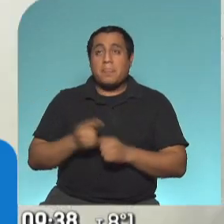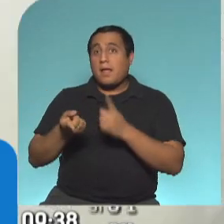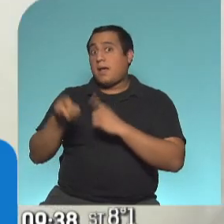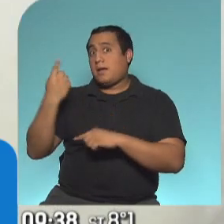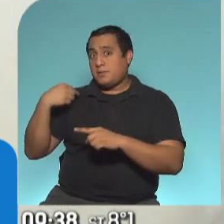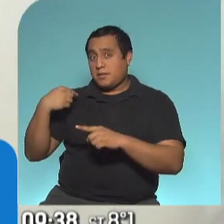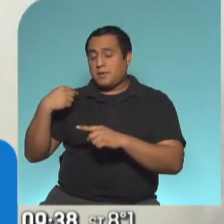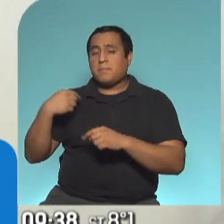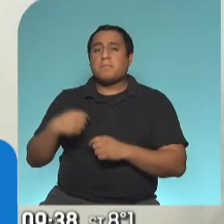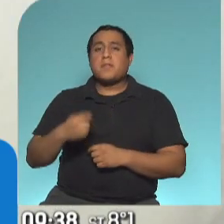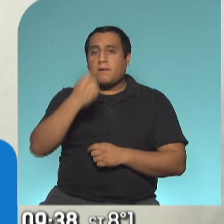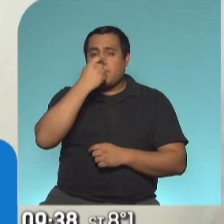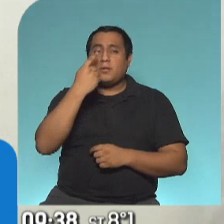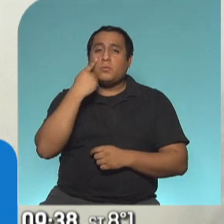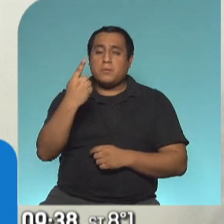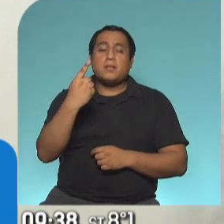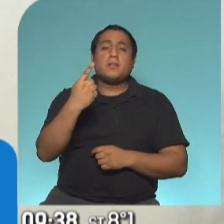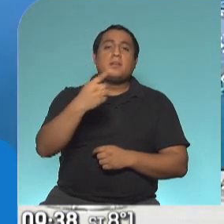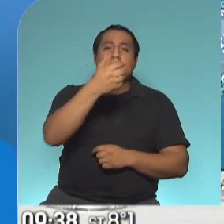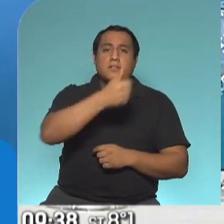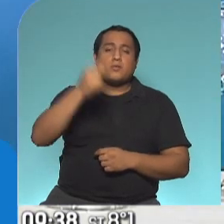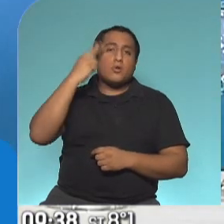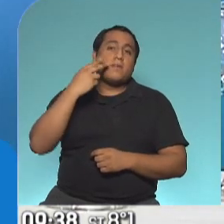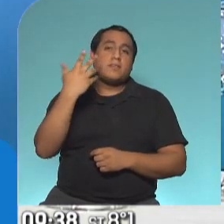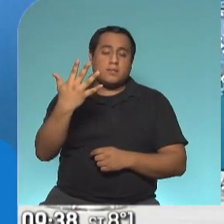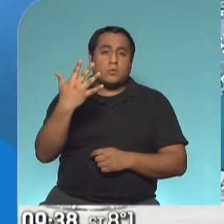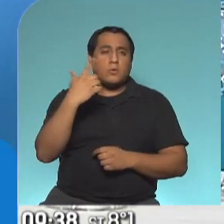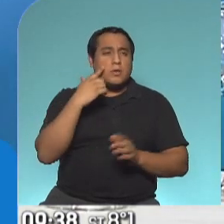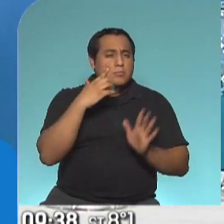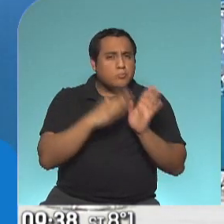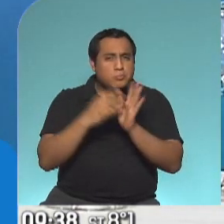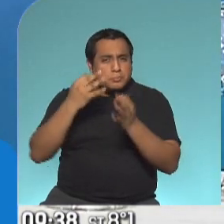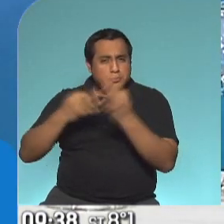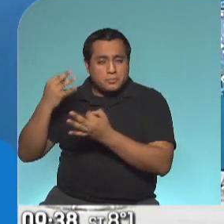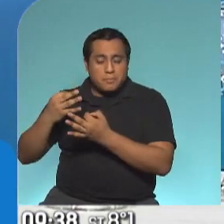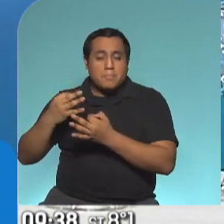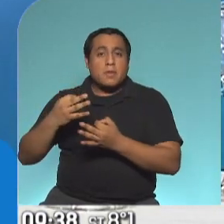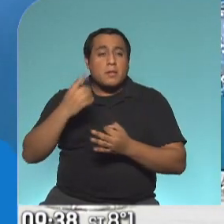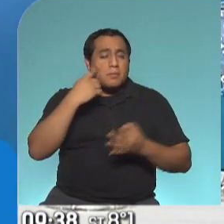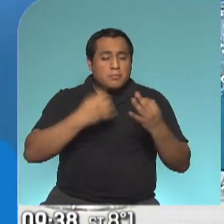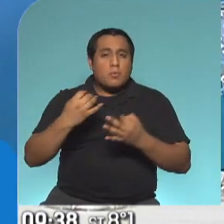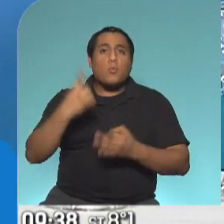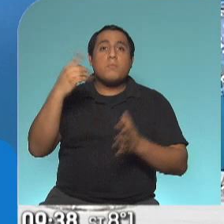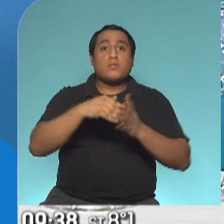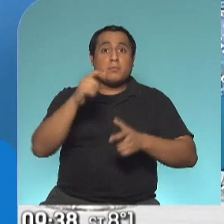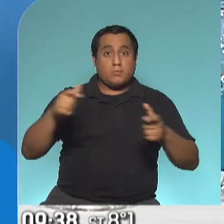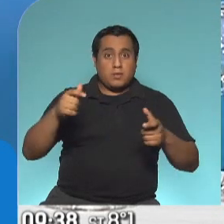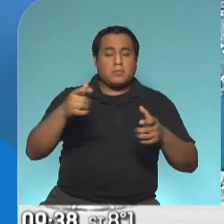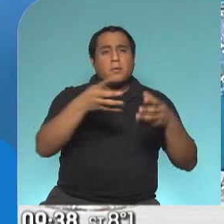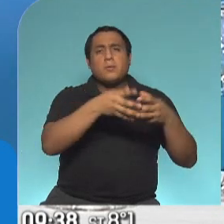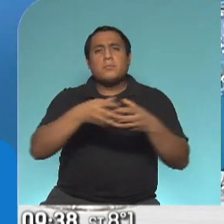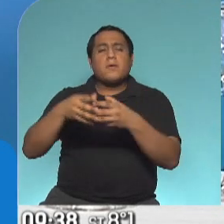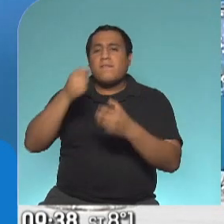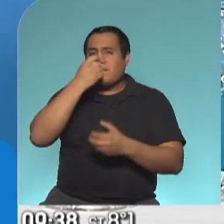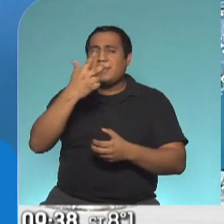jornada de ayer 21 mil 695 testeros y en cantidad de tests por millón de habitantes estamos en